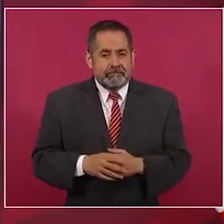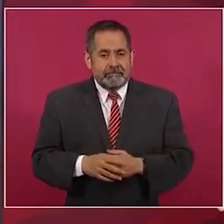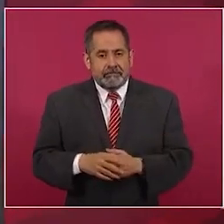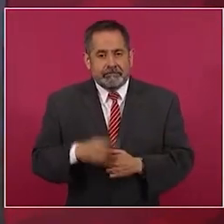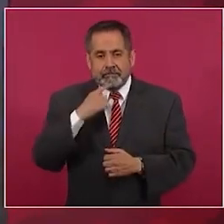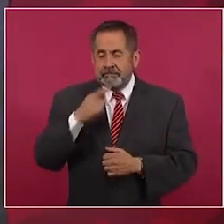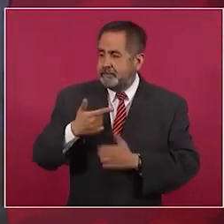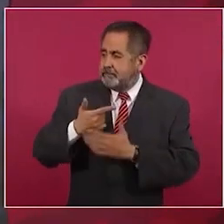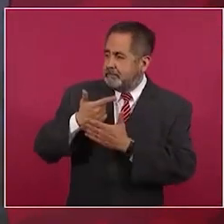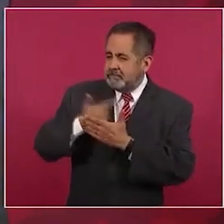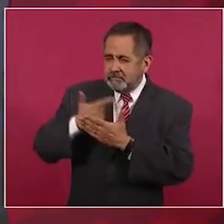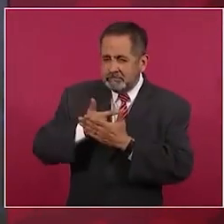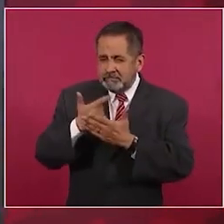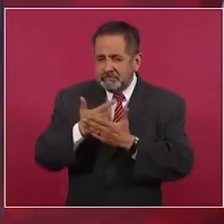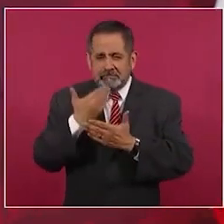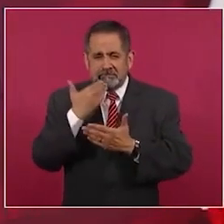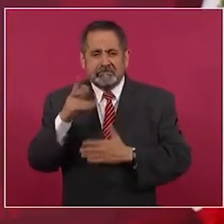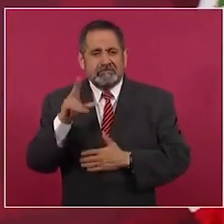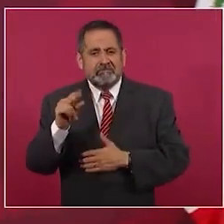bien